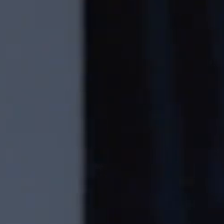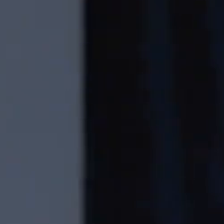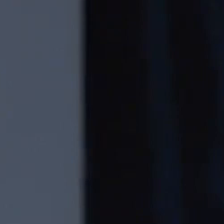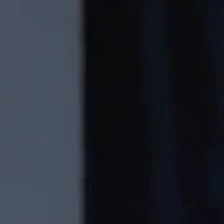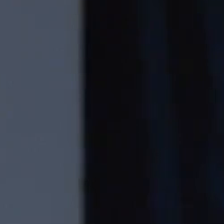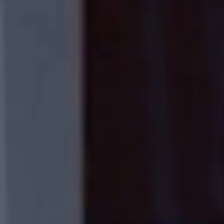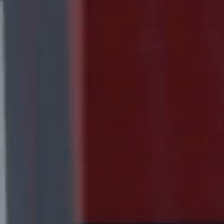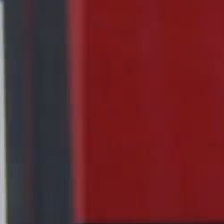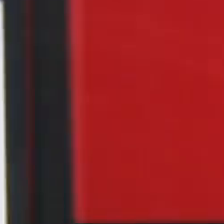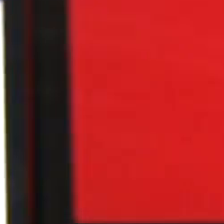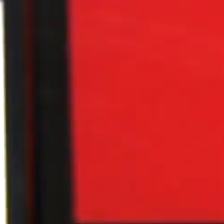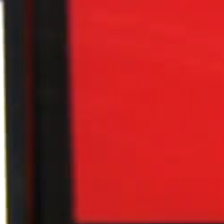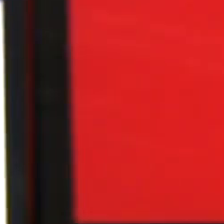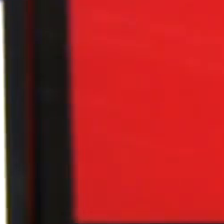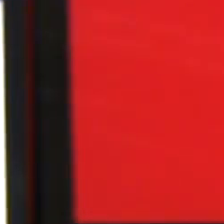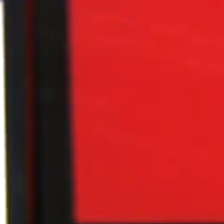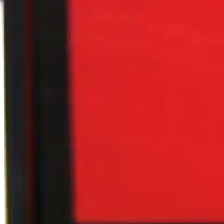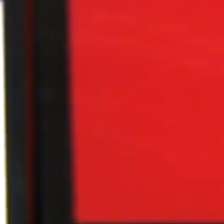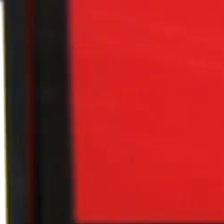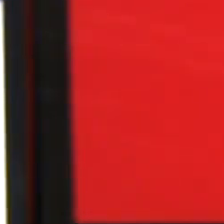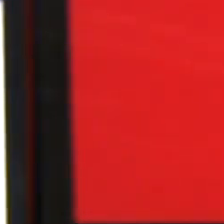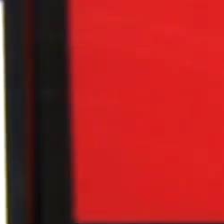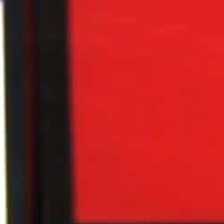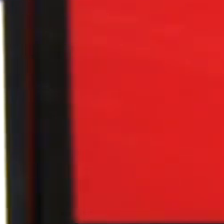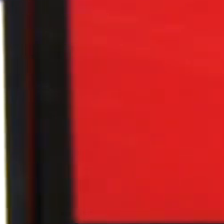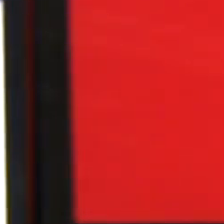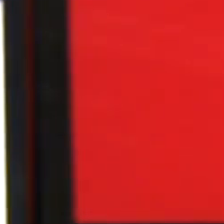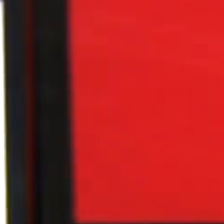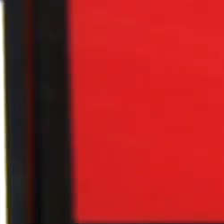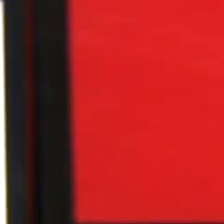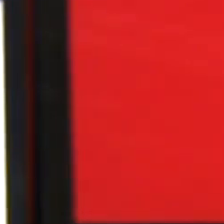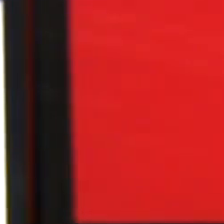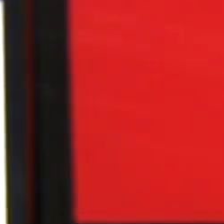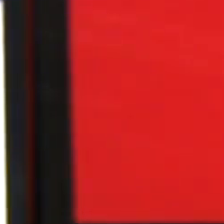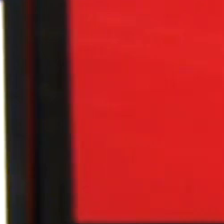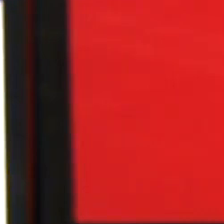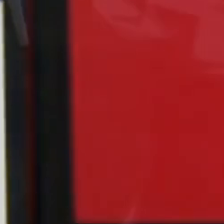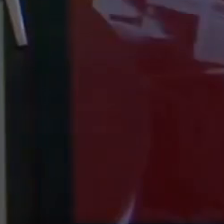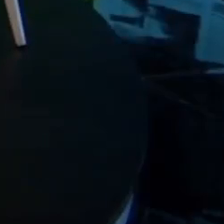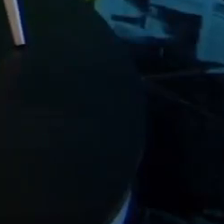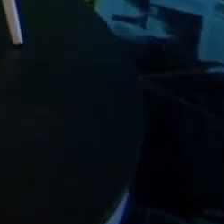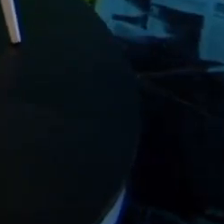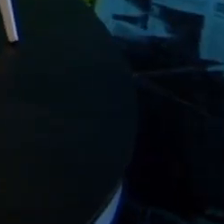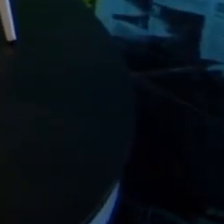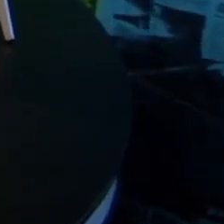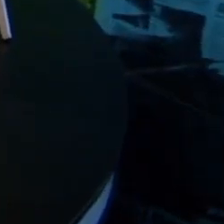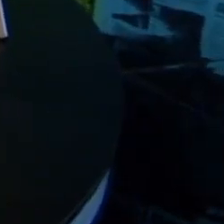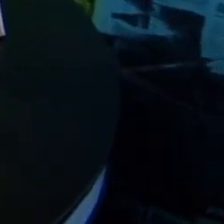sí bueno pero de tus ojos